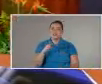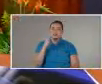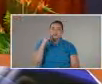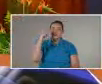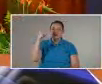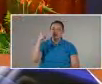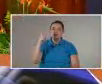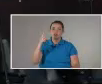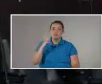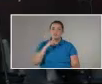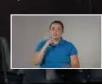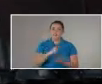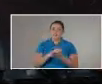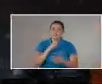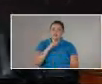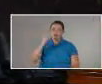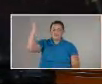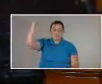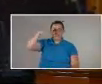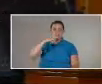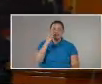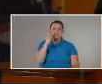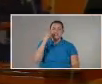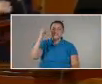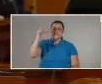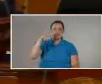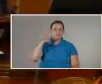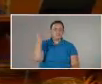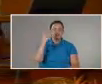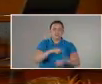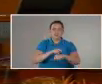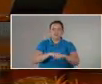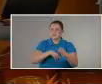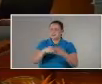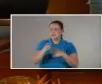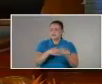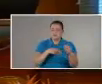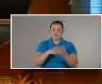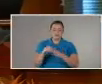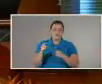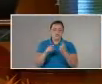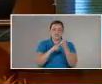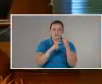en todo tiempo, no importando la situación que esté viviendo.